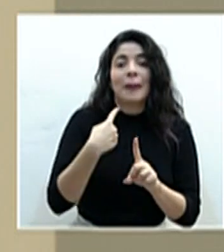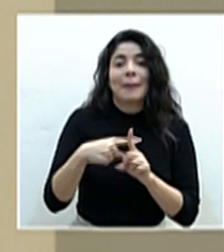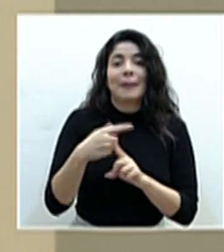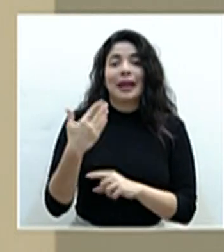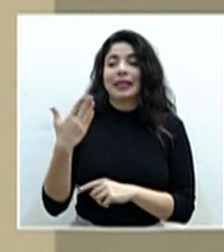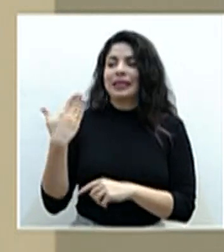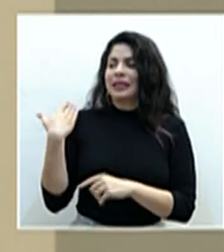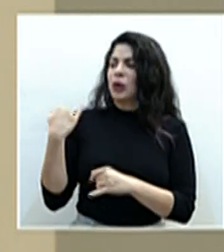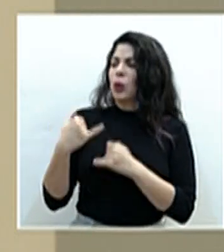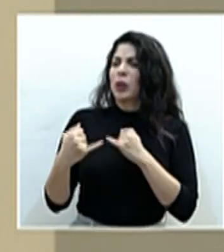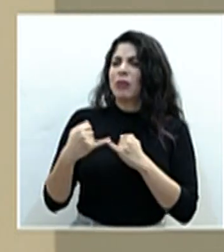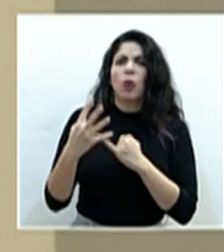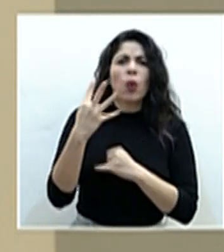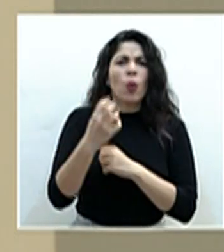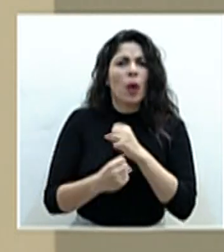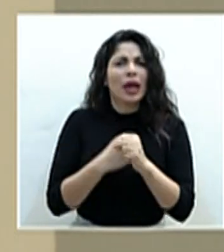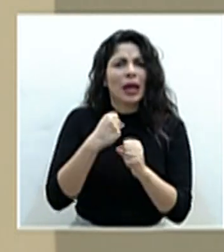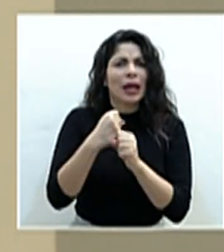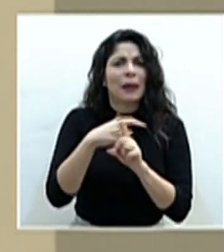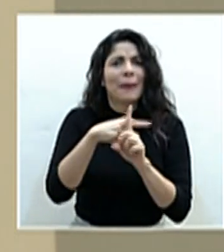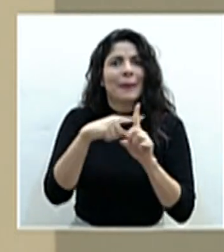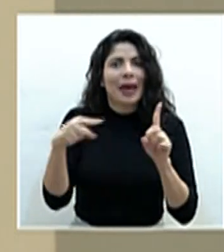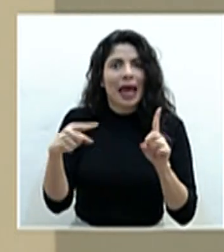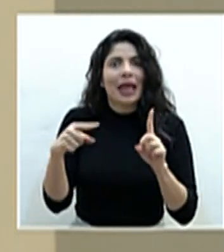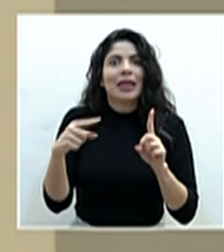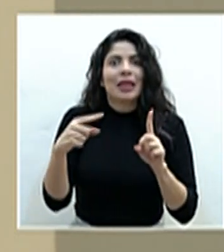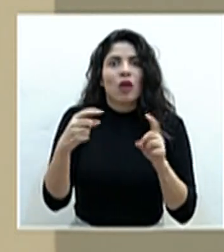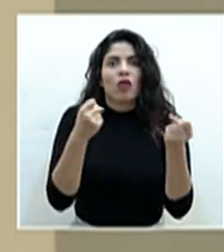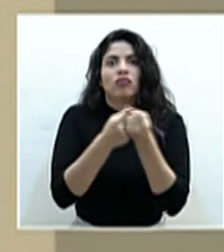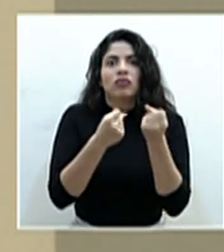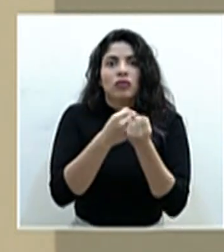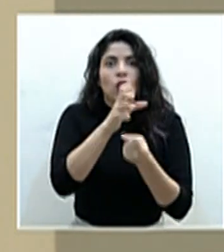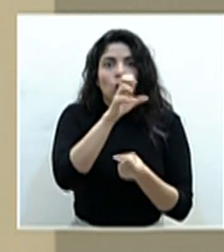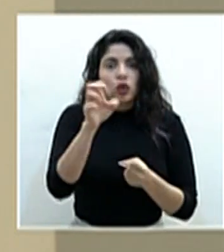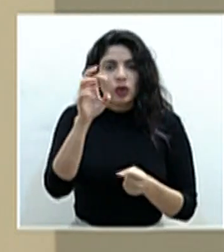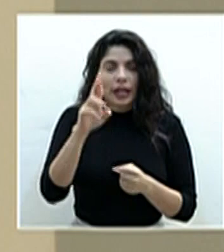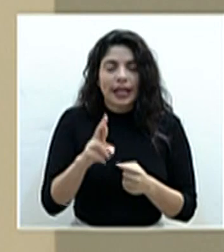últimos 4 años y medio para con Costa Rica,